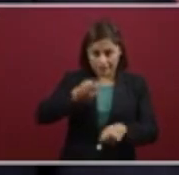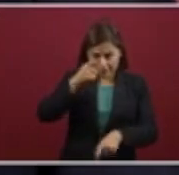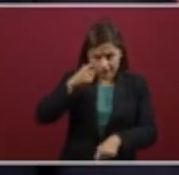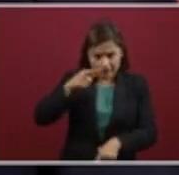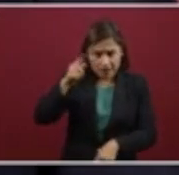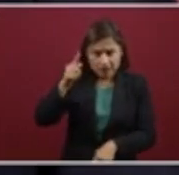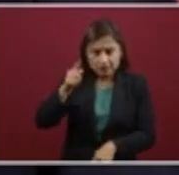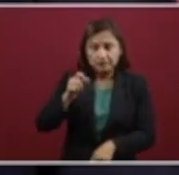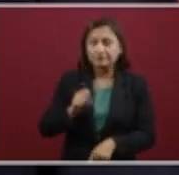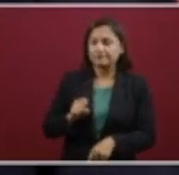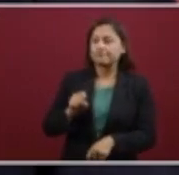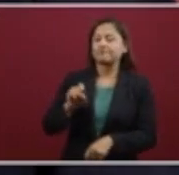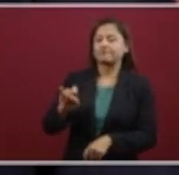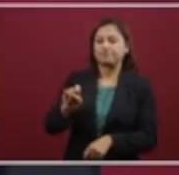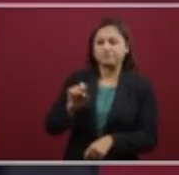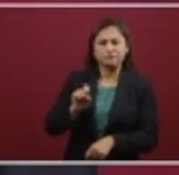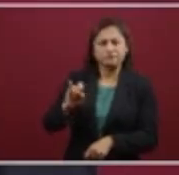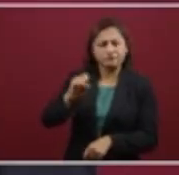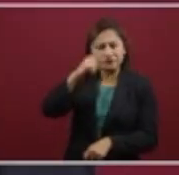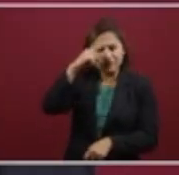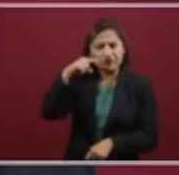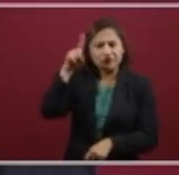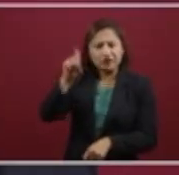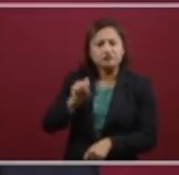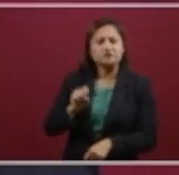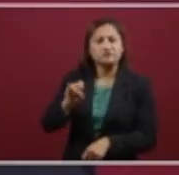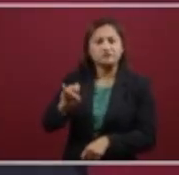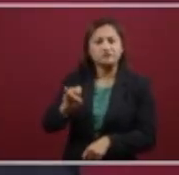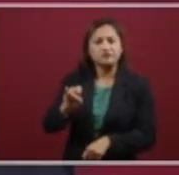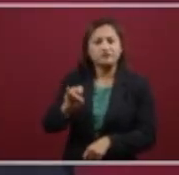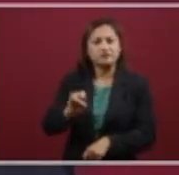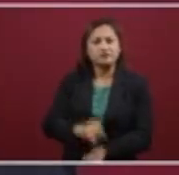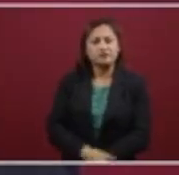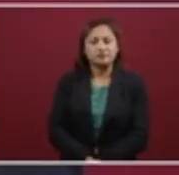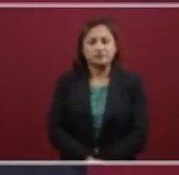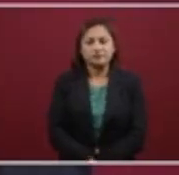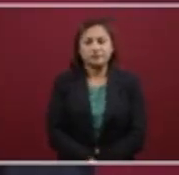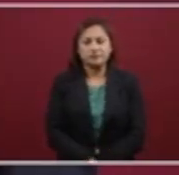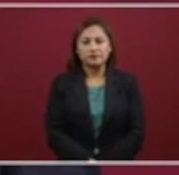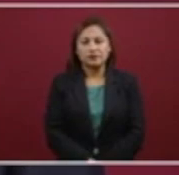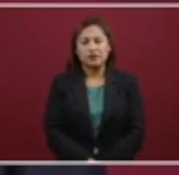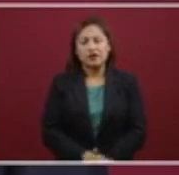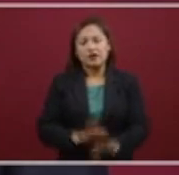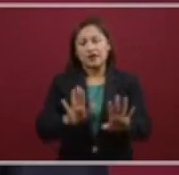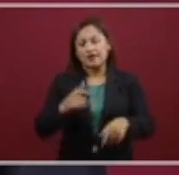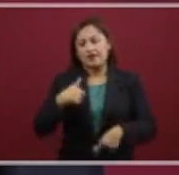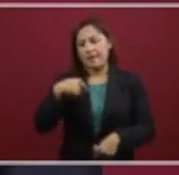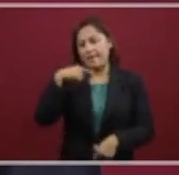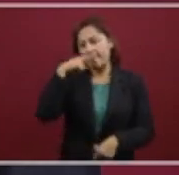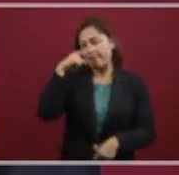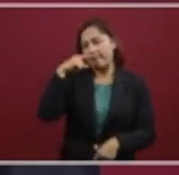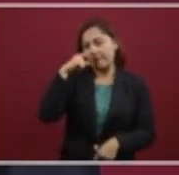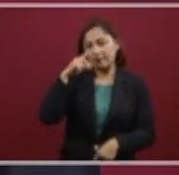Sí, fácil. Además, no quiero presumir,